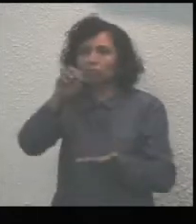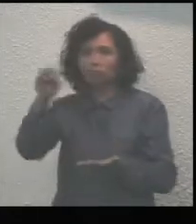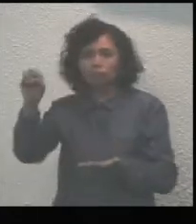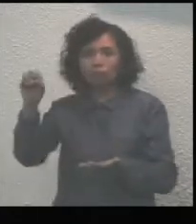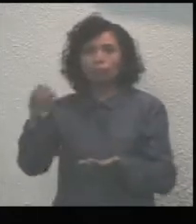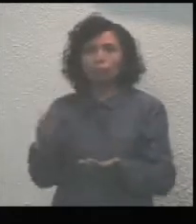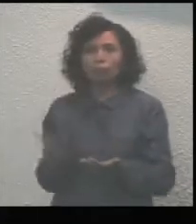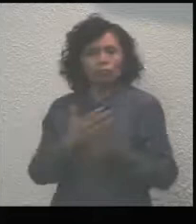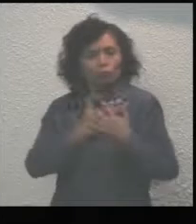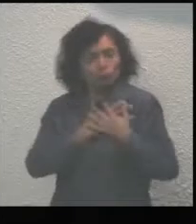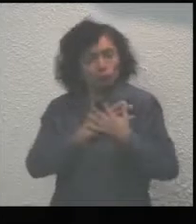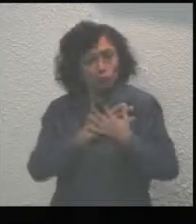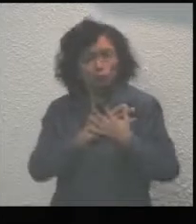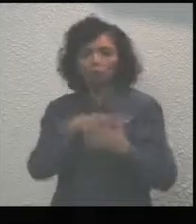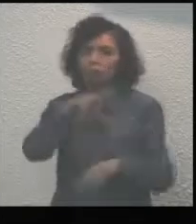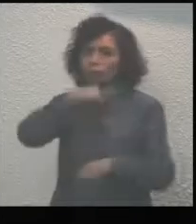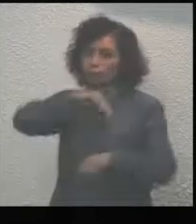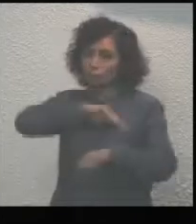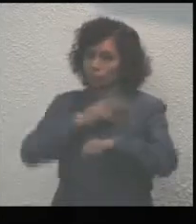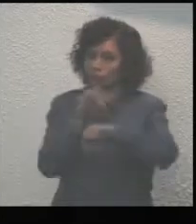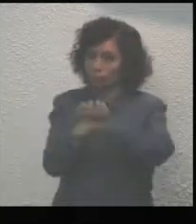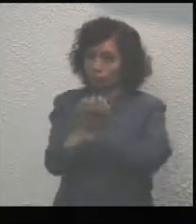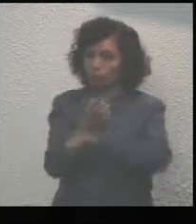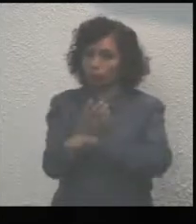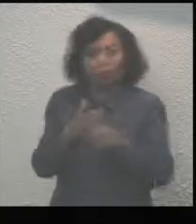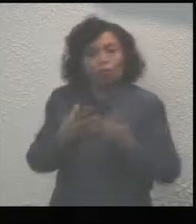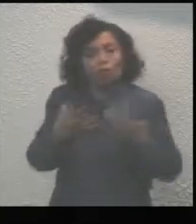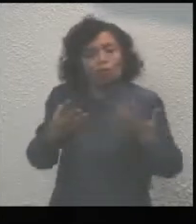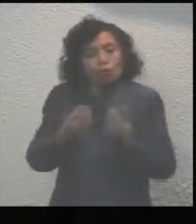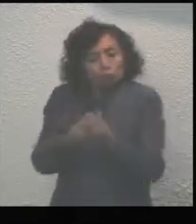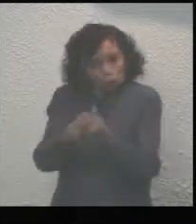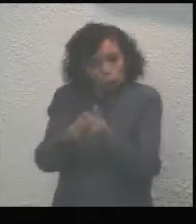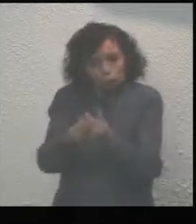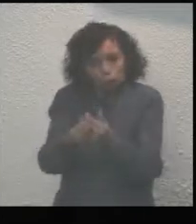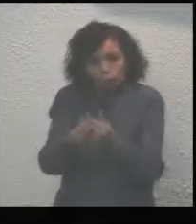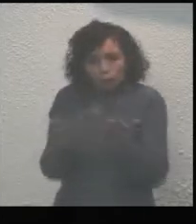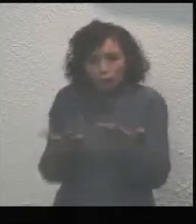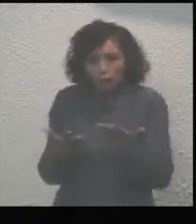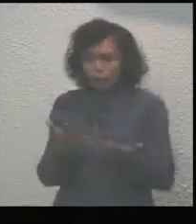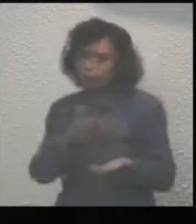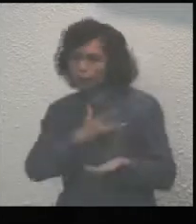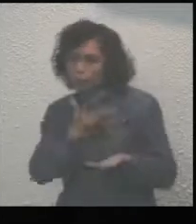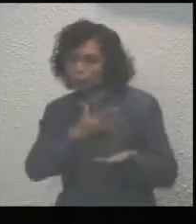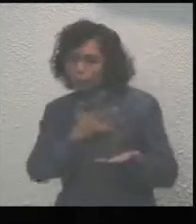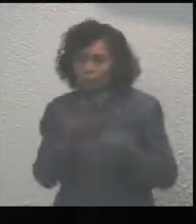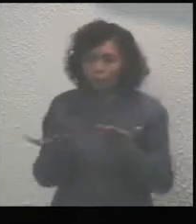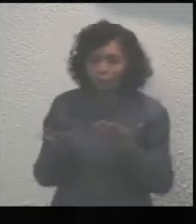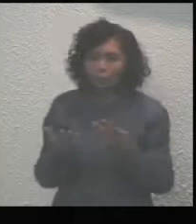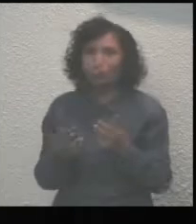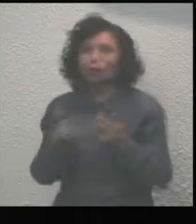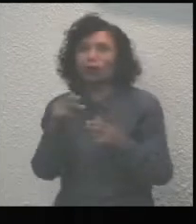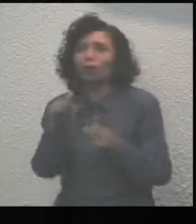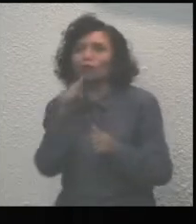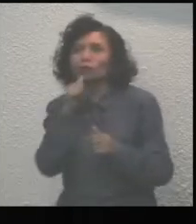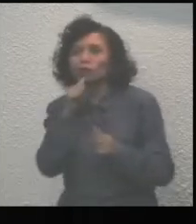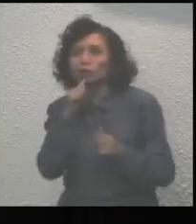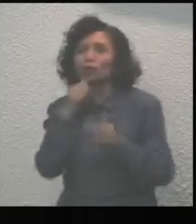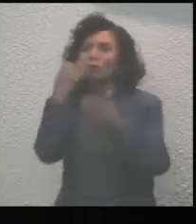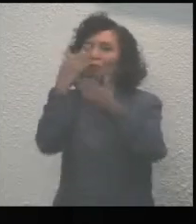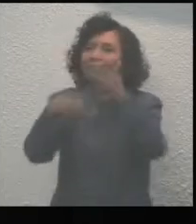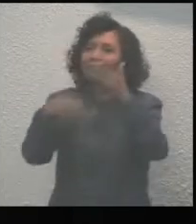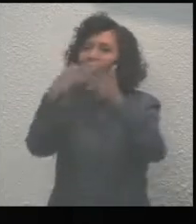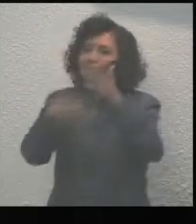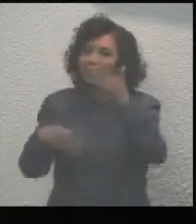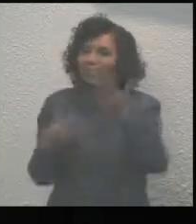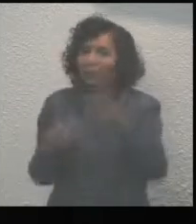profundo amor a nuestro estado. Juntos recabamos el sentir y los grandes pendientes de la agenda pública que deben